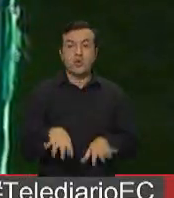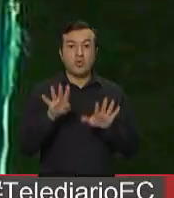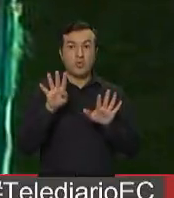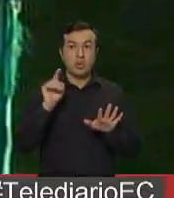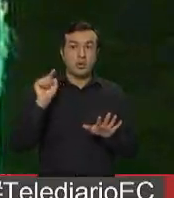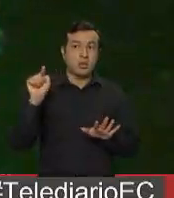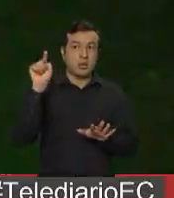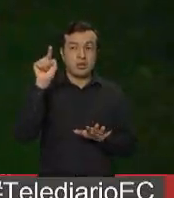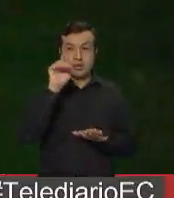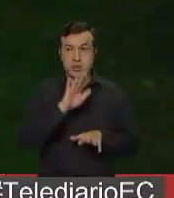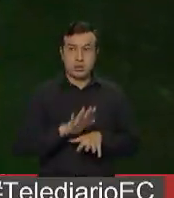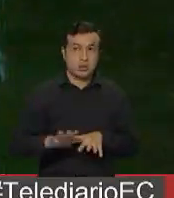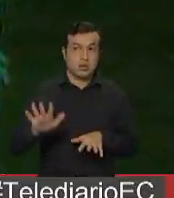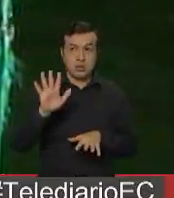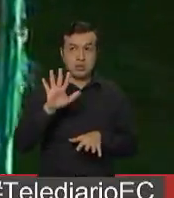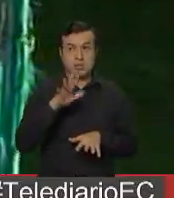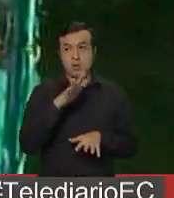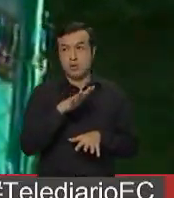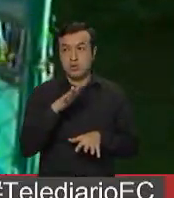menos?